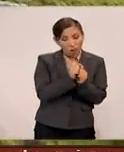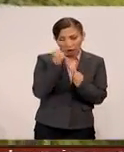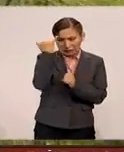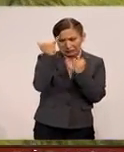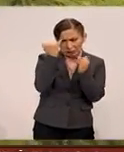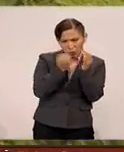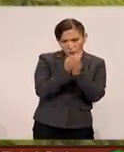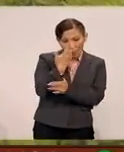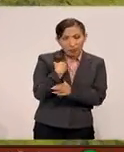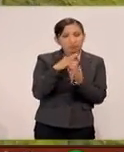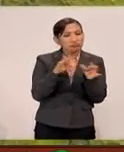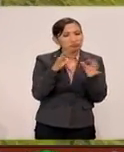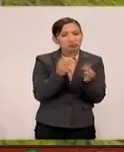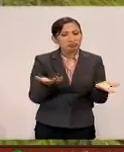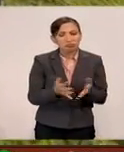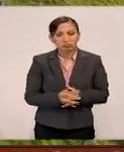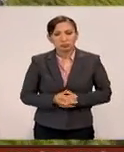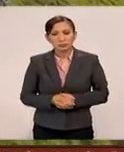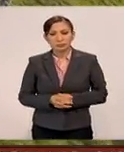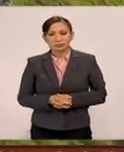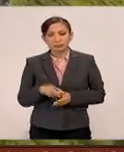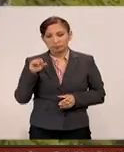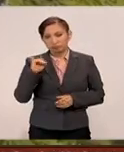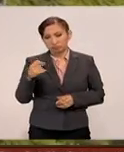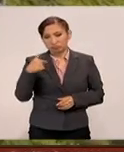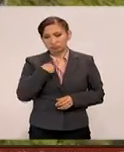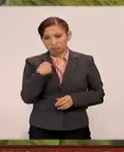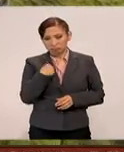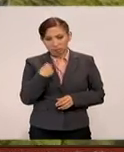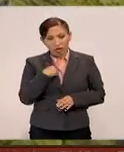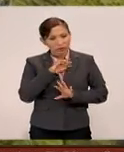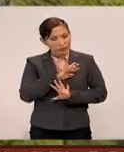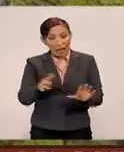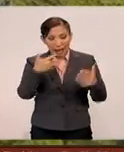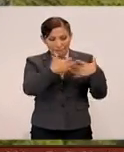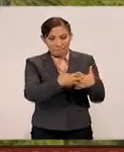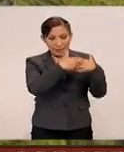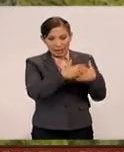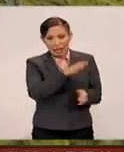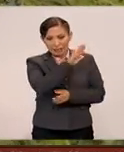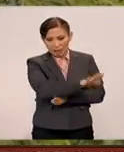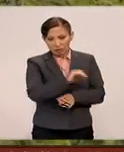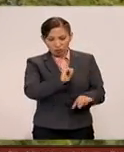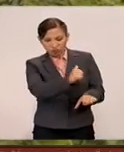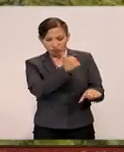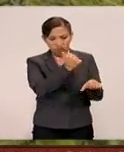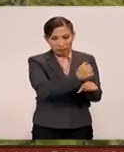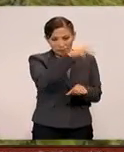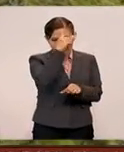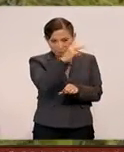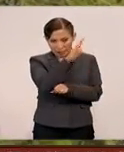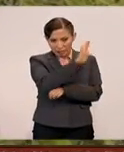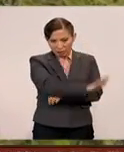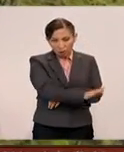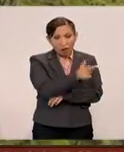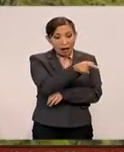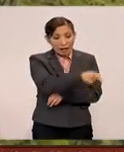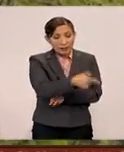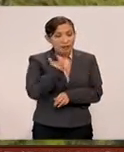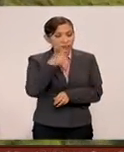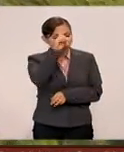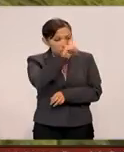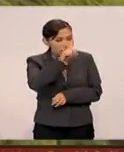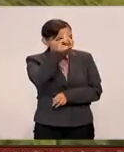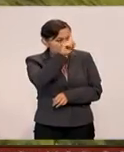estas innovaciones. Platícanos. Claro, sí, yo tengo ya una empresa que ya formé en México y es una